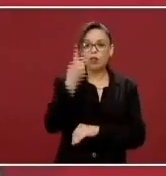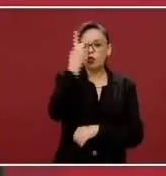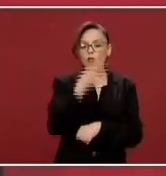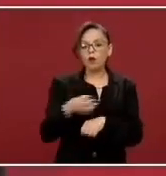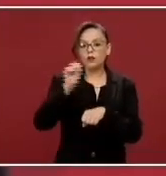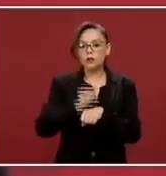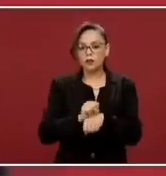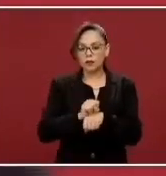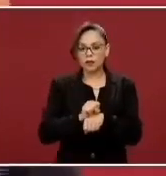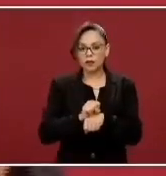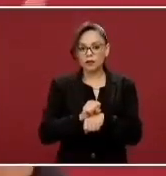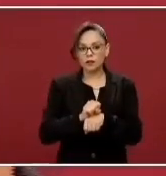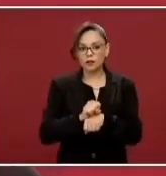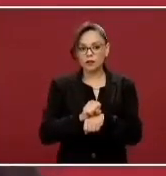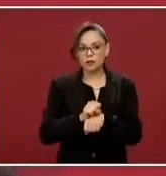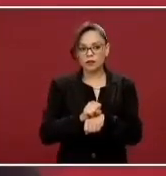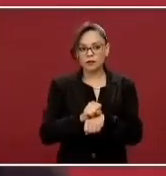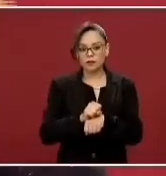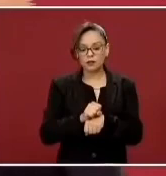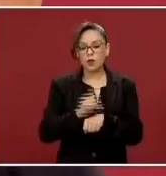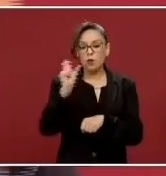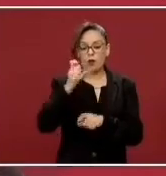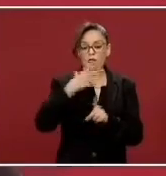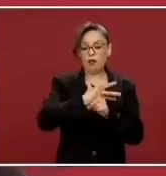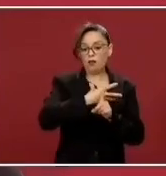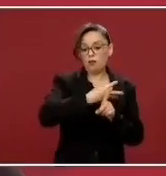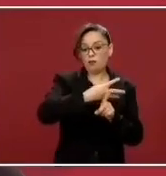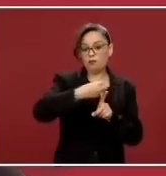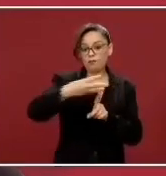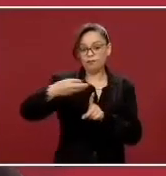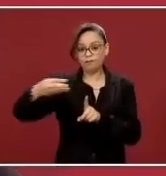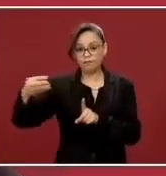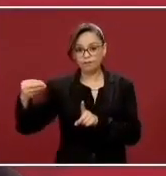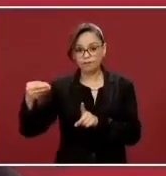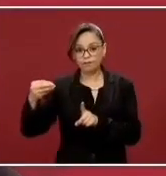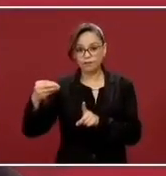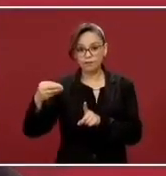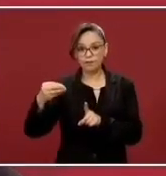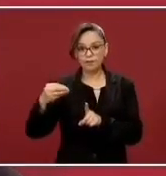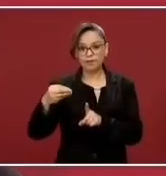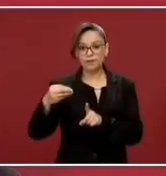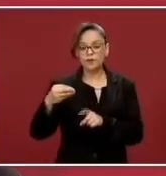momento esperado en donde la curva epidémica, donde el aumento diario de casos pudiera incrementarse.